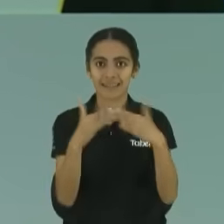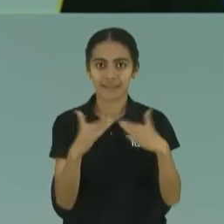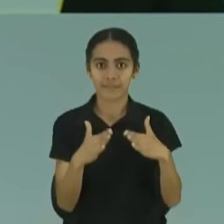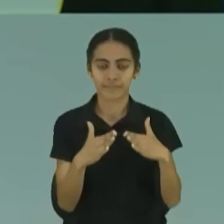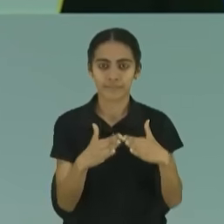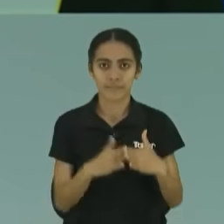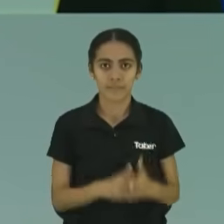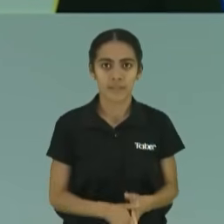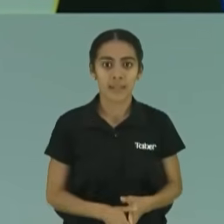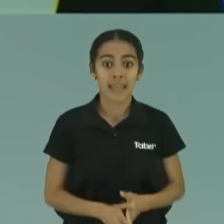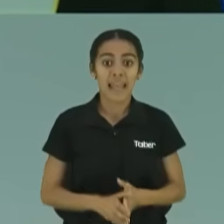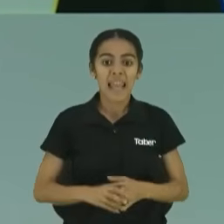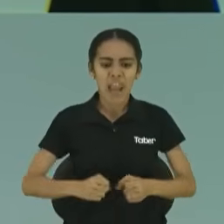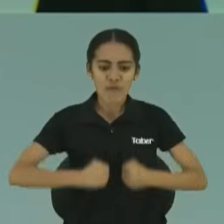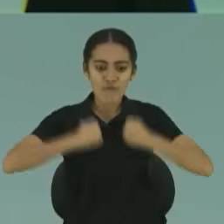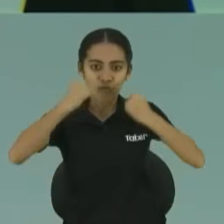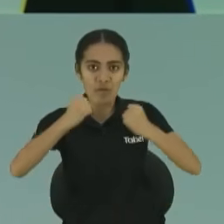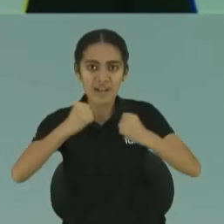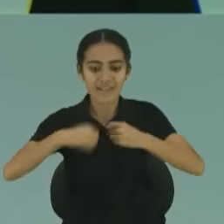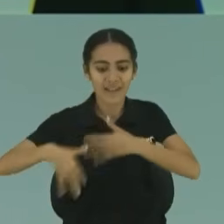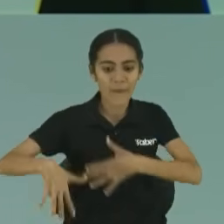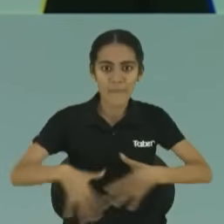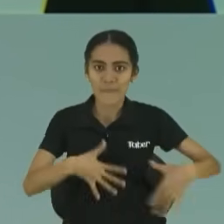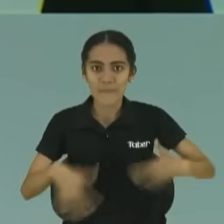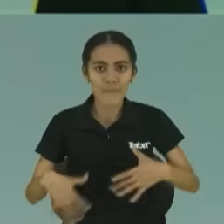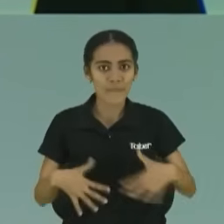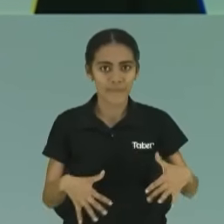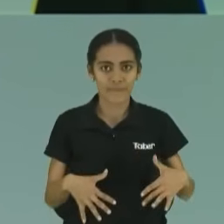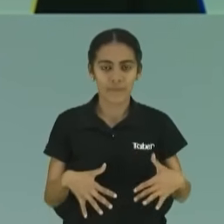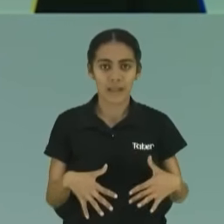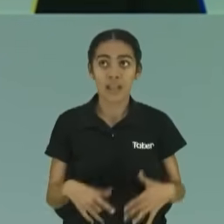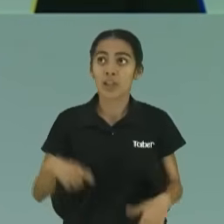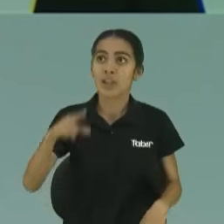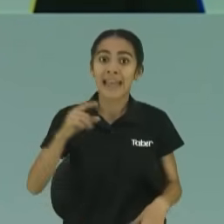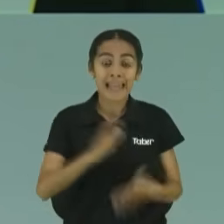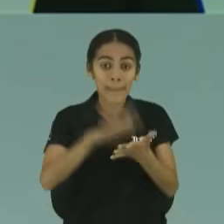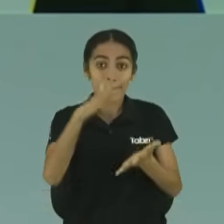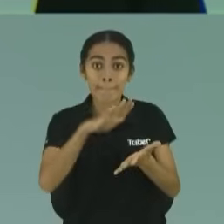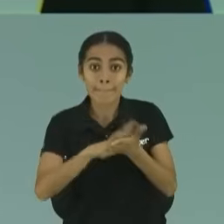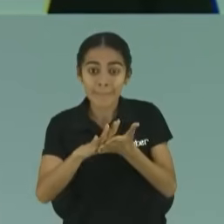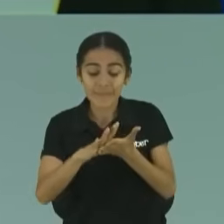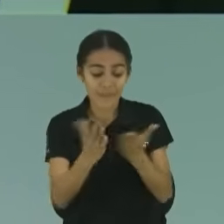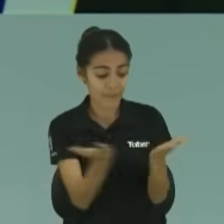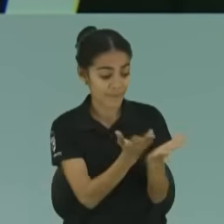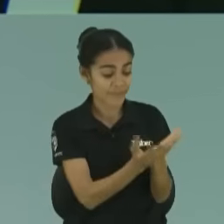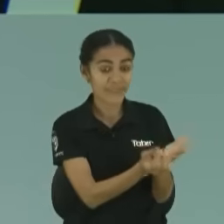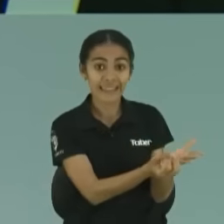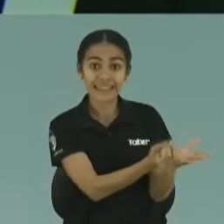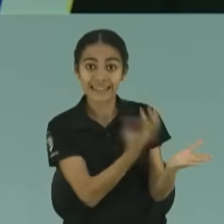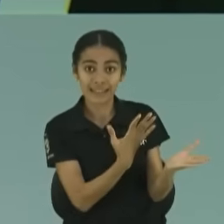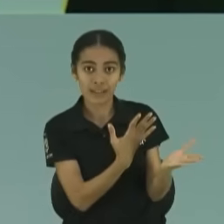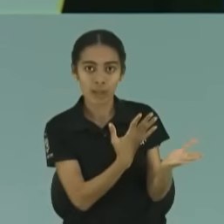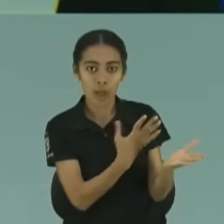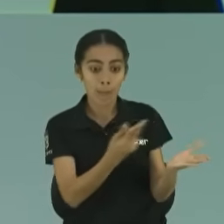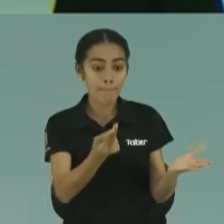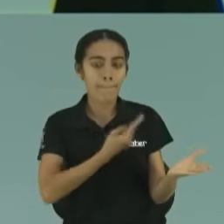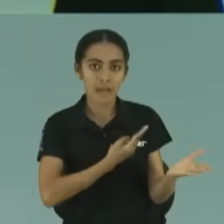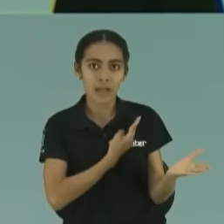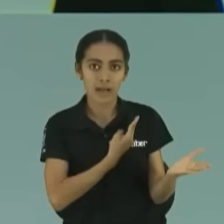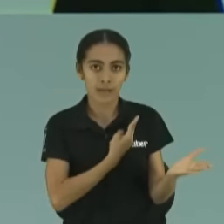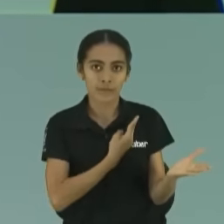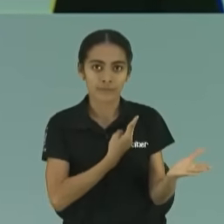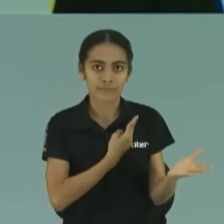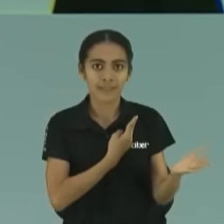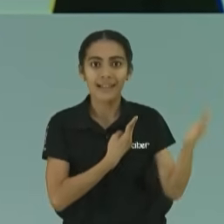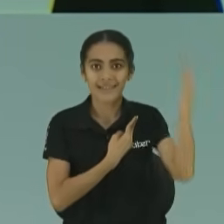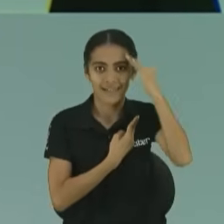fuerza móvil de Dios. Dice la Biblia que Él me convence de pecado. Pero quiero que veamos siete cosas que van a suceder en su